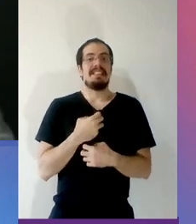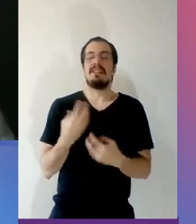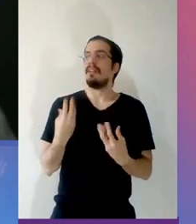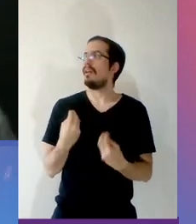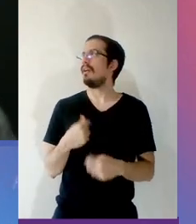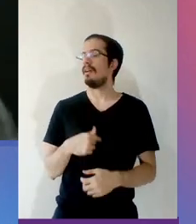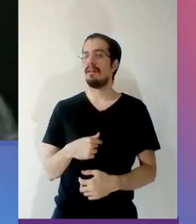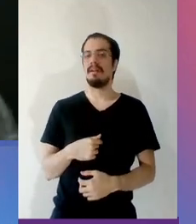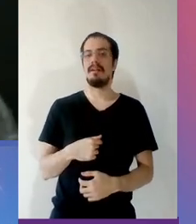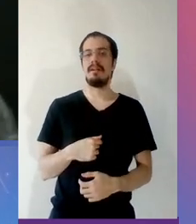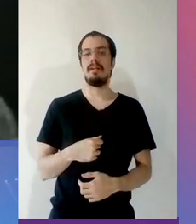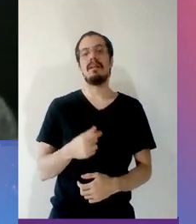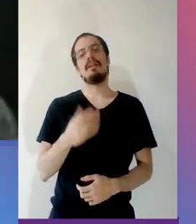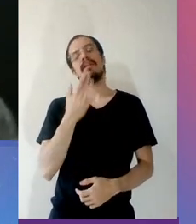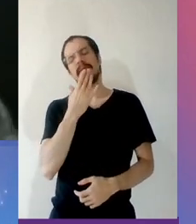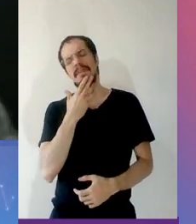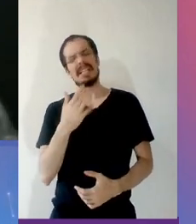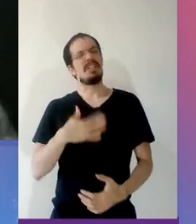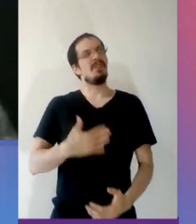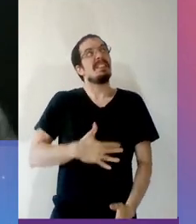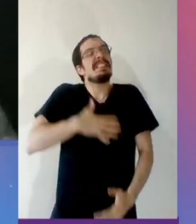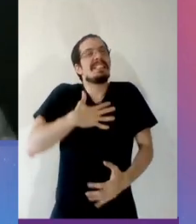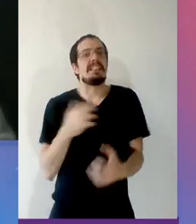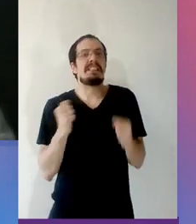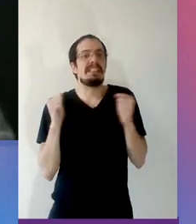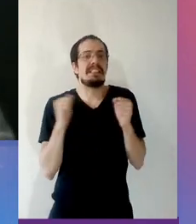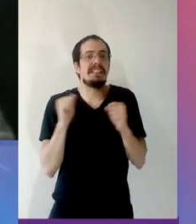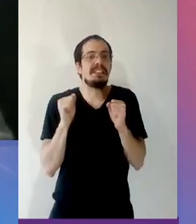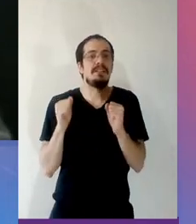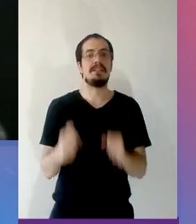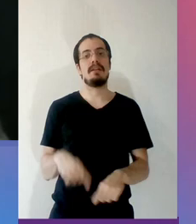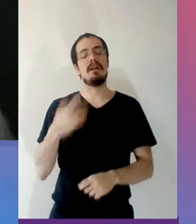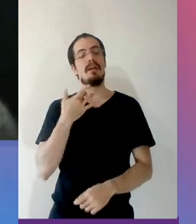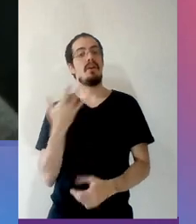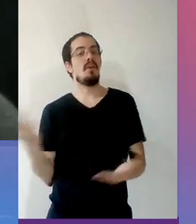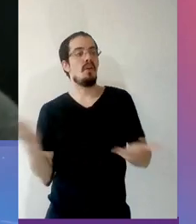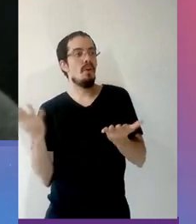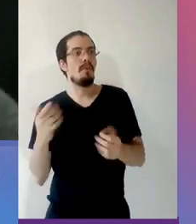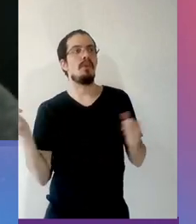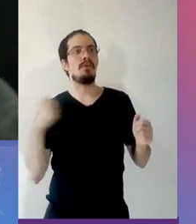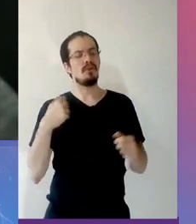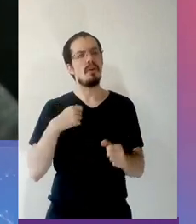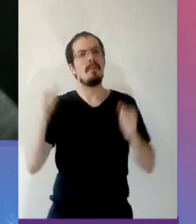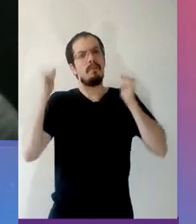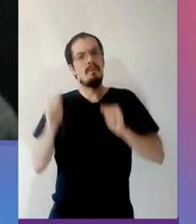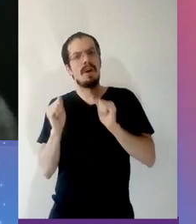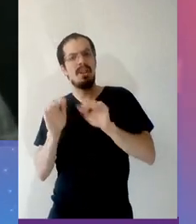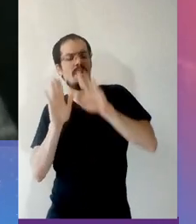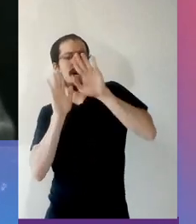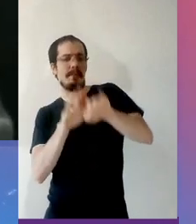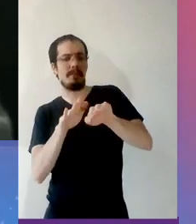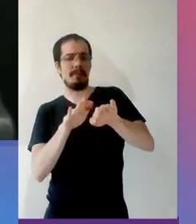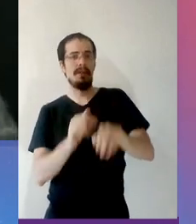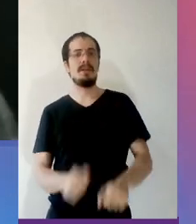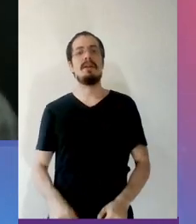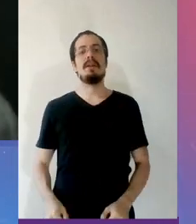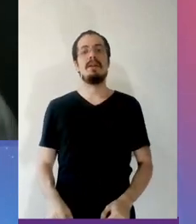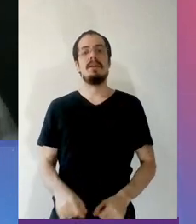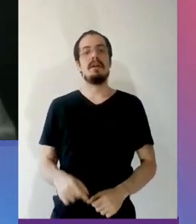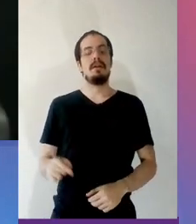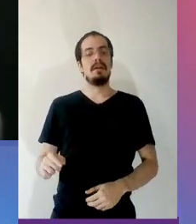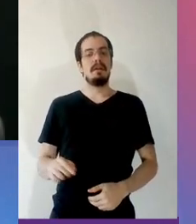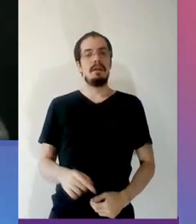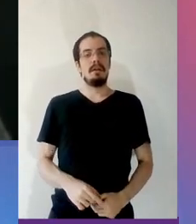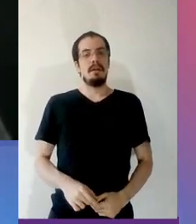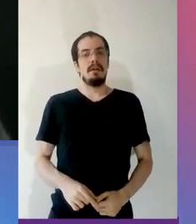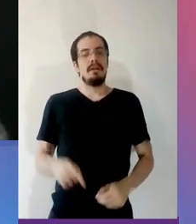también ansiedad, ver cómo uno puede ser un aporte desde los espacios laborales en que uno está,